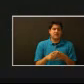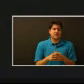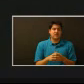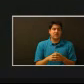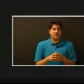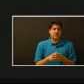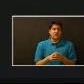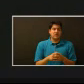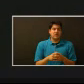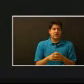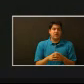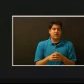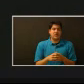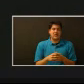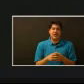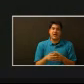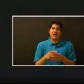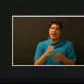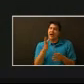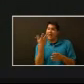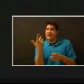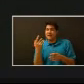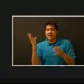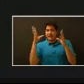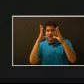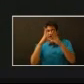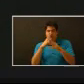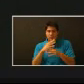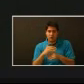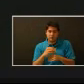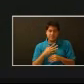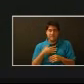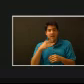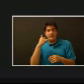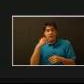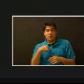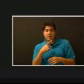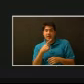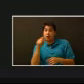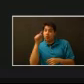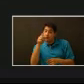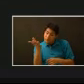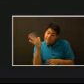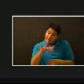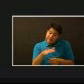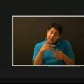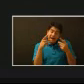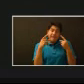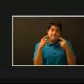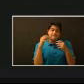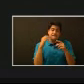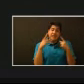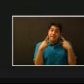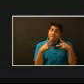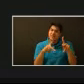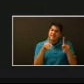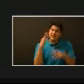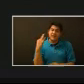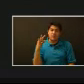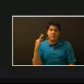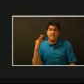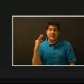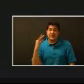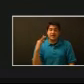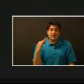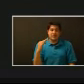mera noche, que mi hermana Ana Julia y me dijo que tenía el privilegio de predicar hoy, entonces ya